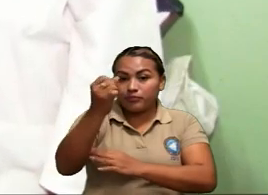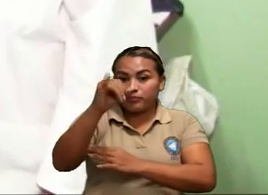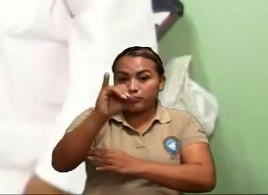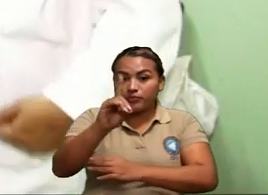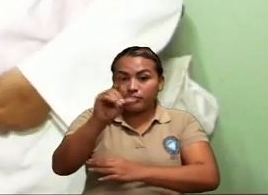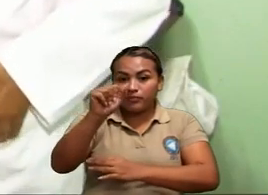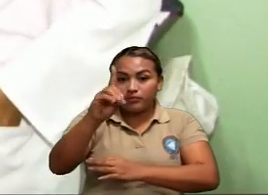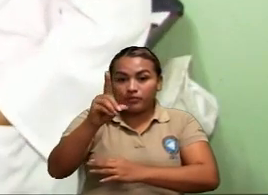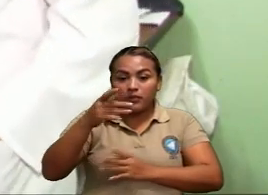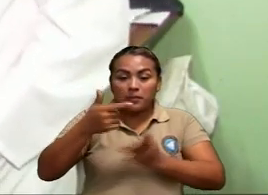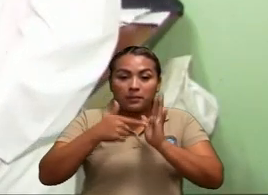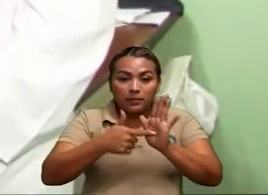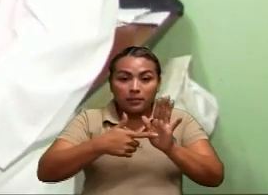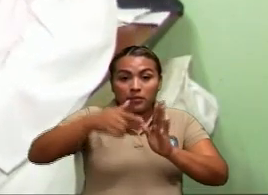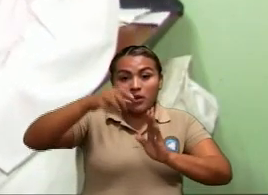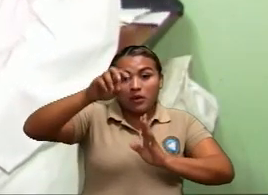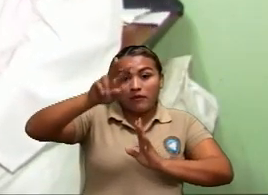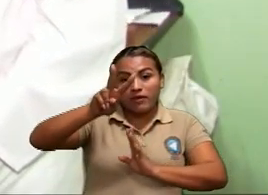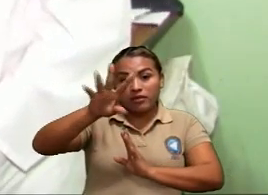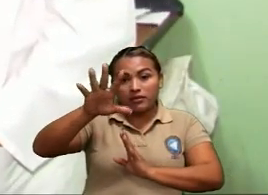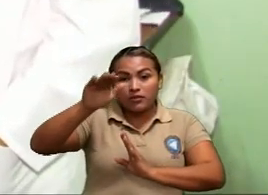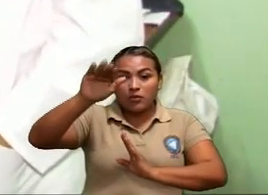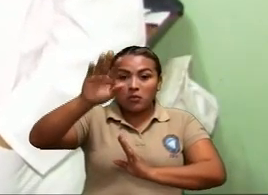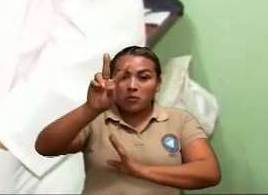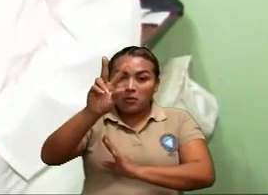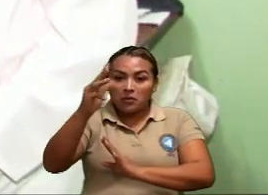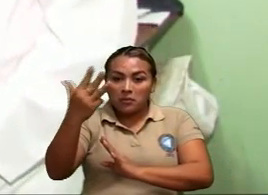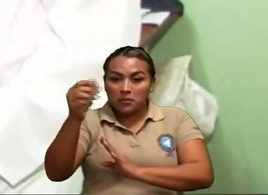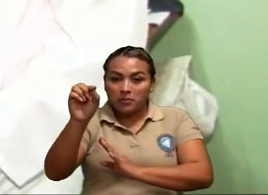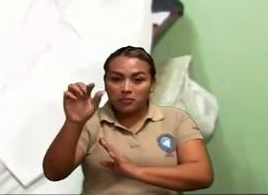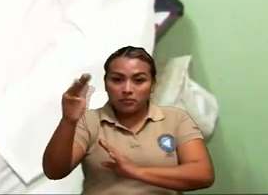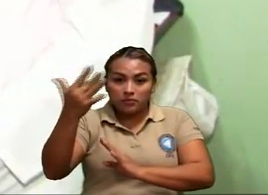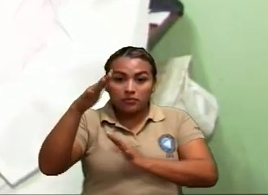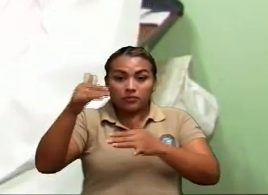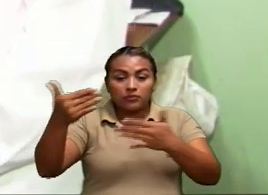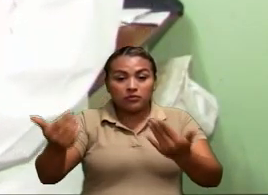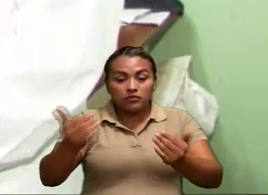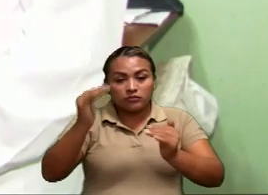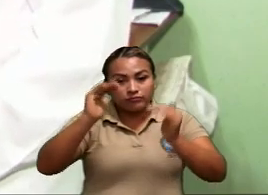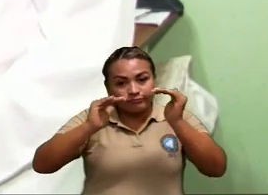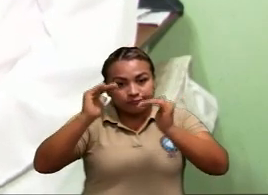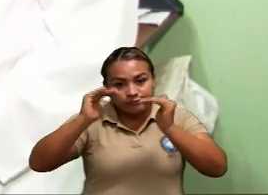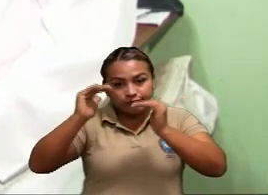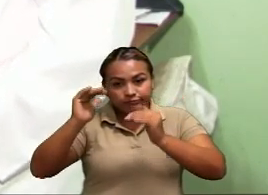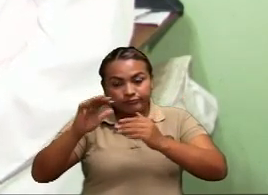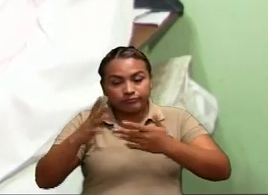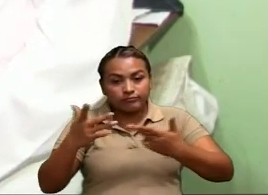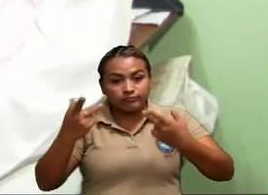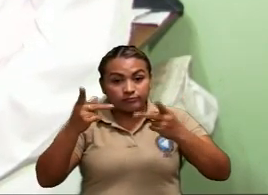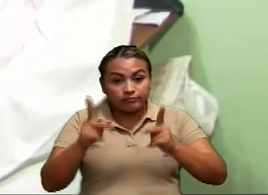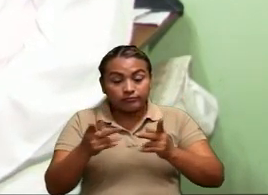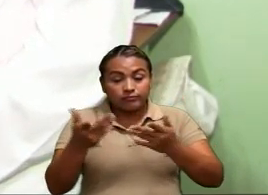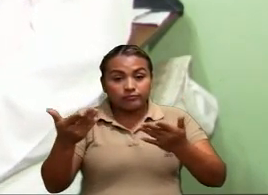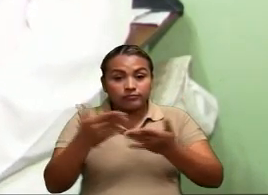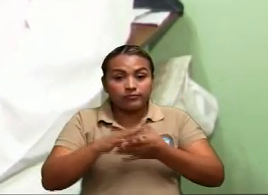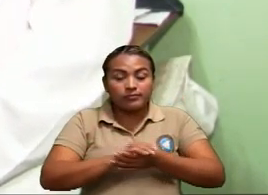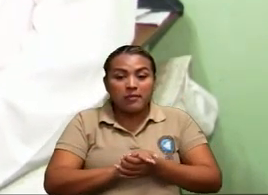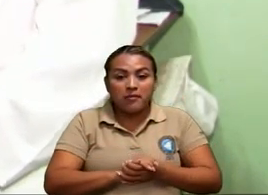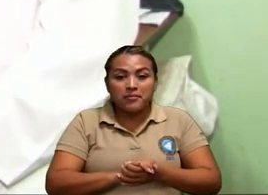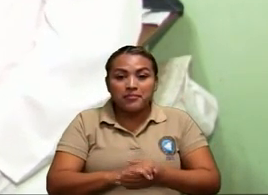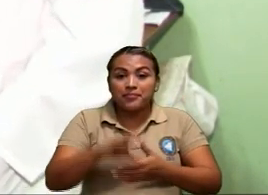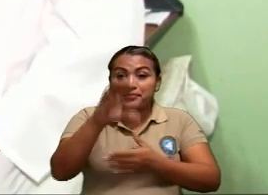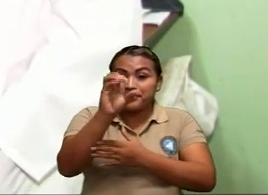de 30, de 25 a 29,9, que es sobrepeso, no ha llegado a obesidad, ¿verdad? La obesidad